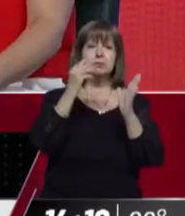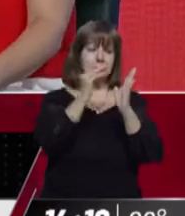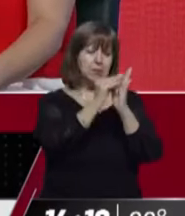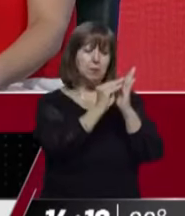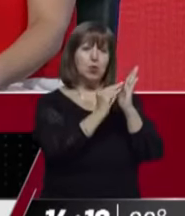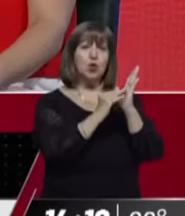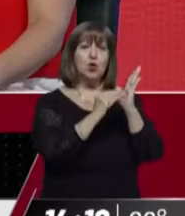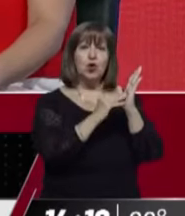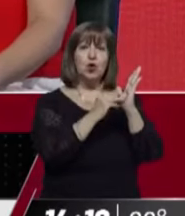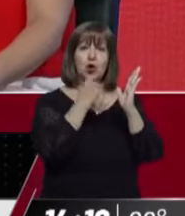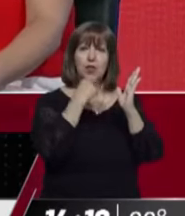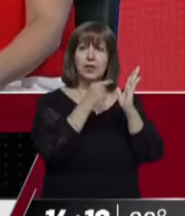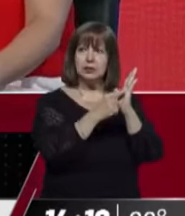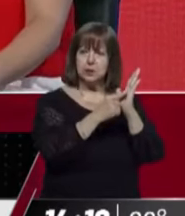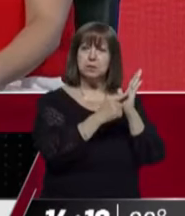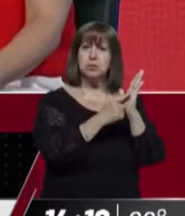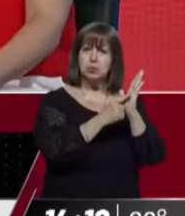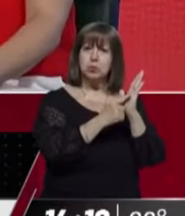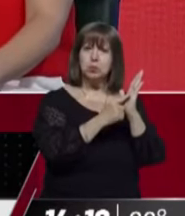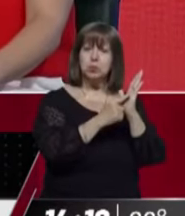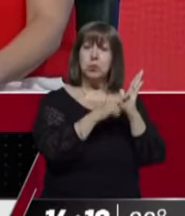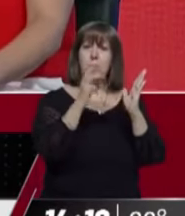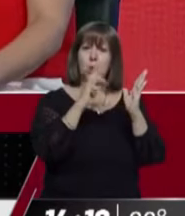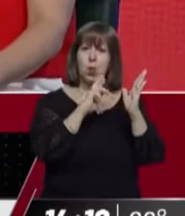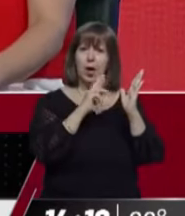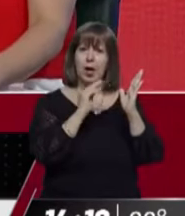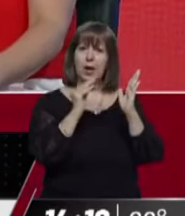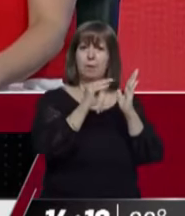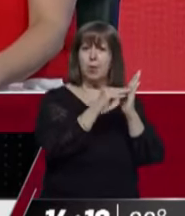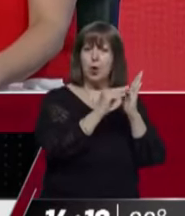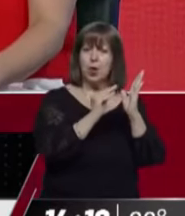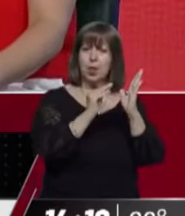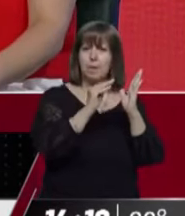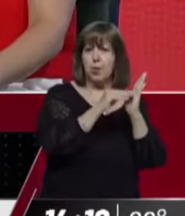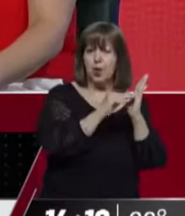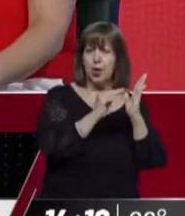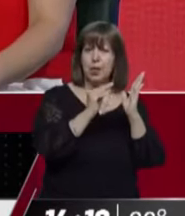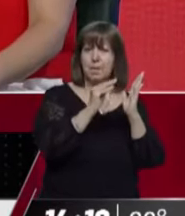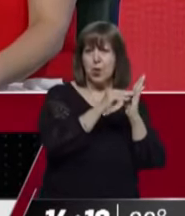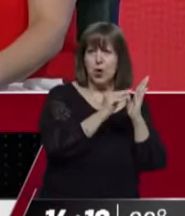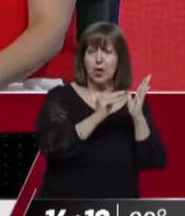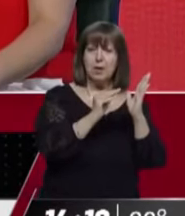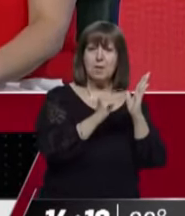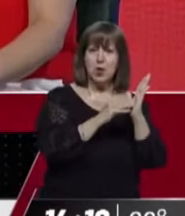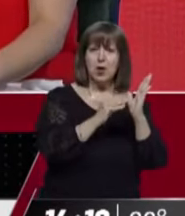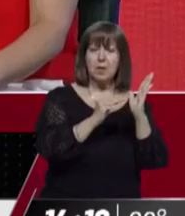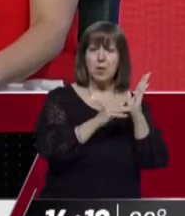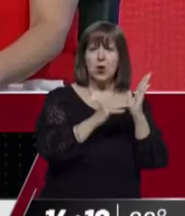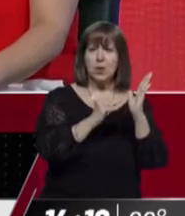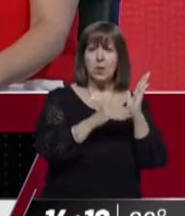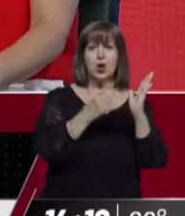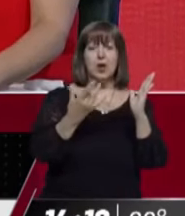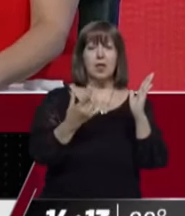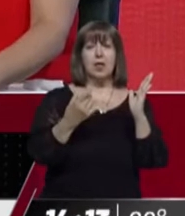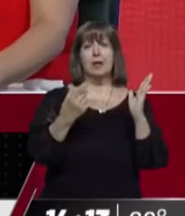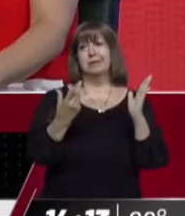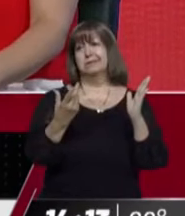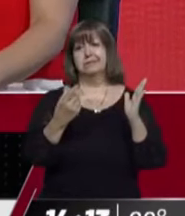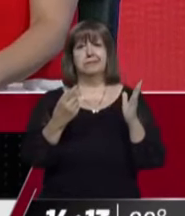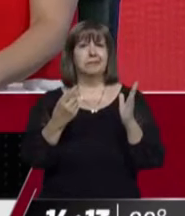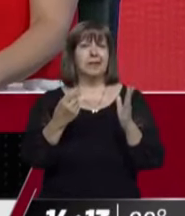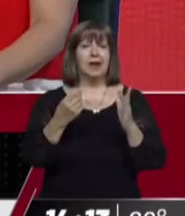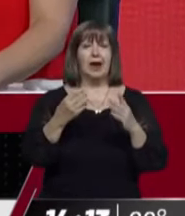sigue revelando que las tareas más feminizadas son las que se le designan a las mujeres. Esto